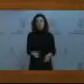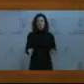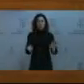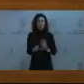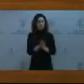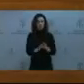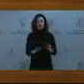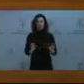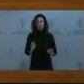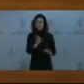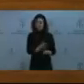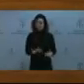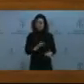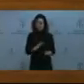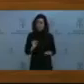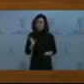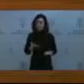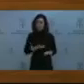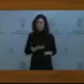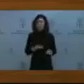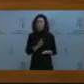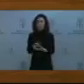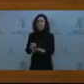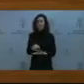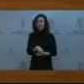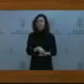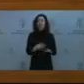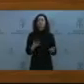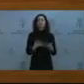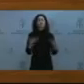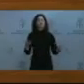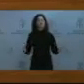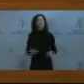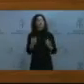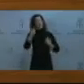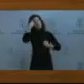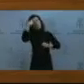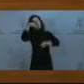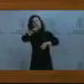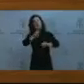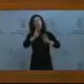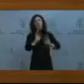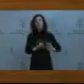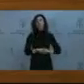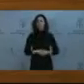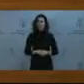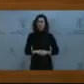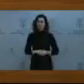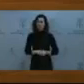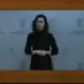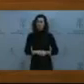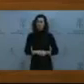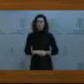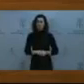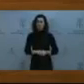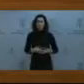típica frase además de ahí le van las lentejas, y si las comen bien y si no las dejas. Me parece muy irresponsable por parte de un